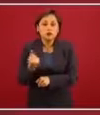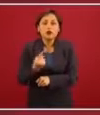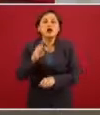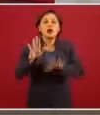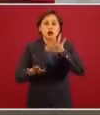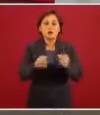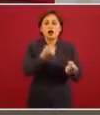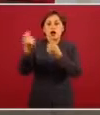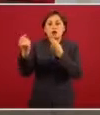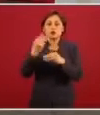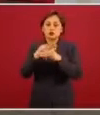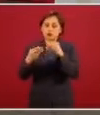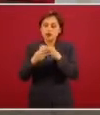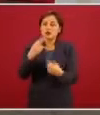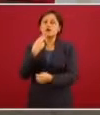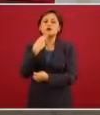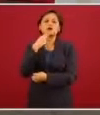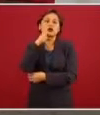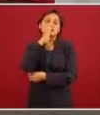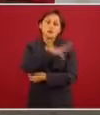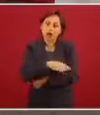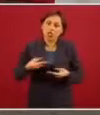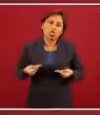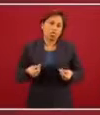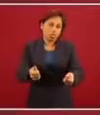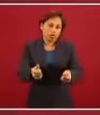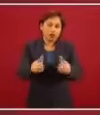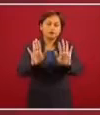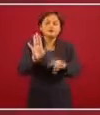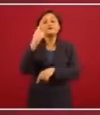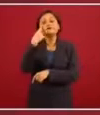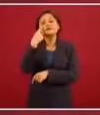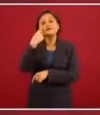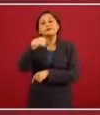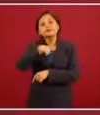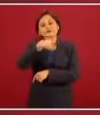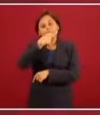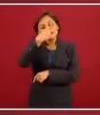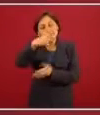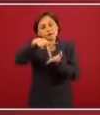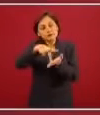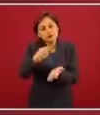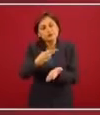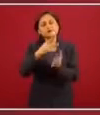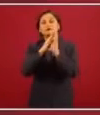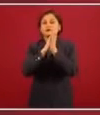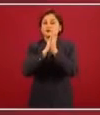personal. Recuerden que, y se los digo también a todos los compañeras y compañeros del gremio de